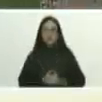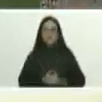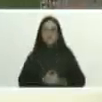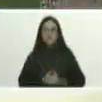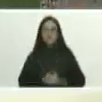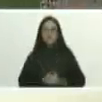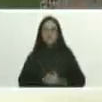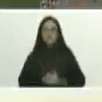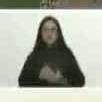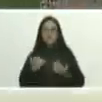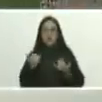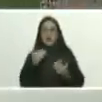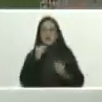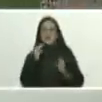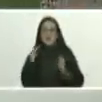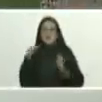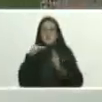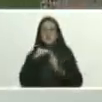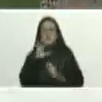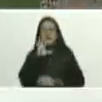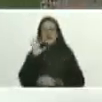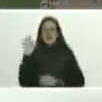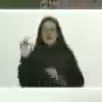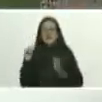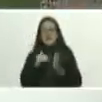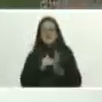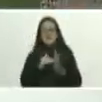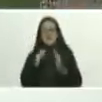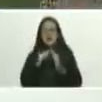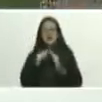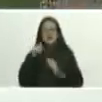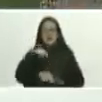Y estamos llegando a la meta de las 500.000 viviendas de este año.